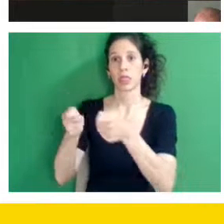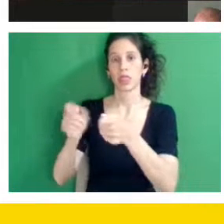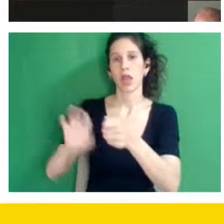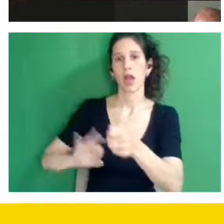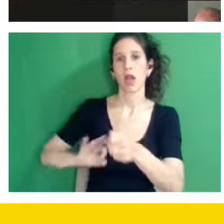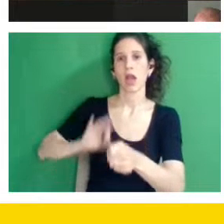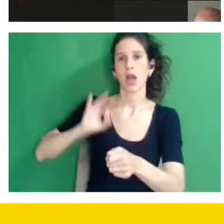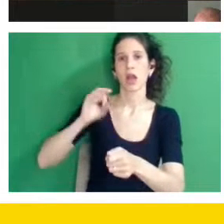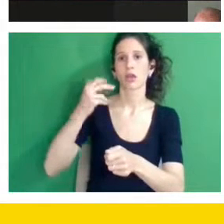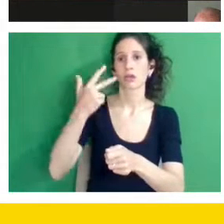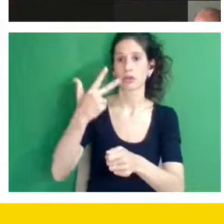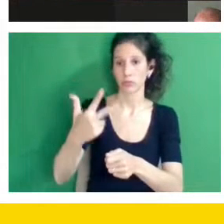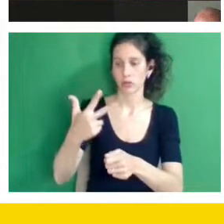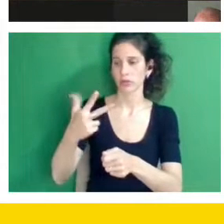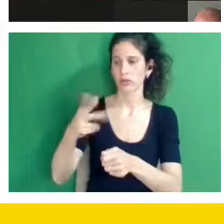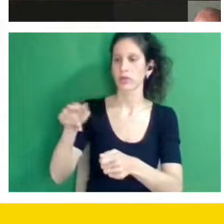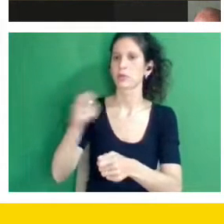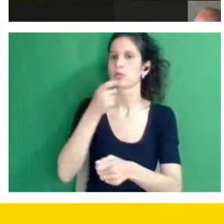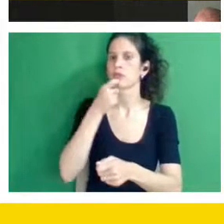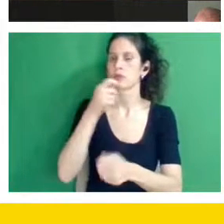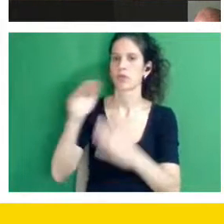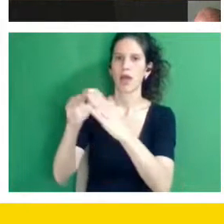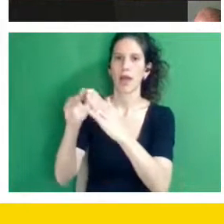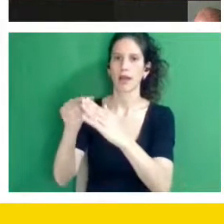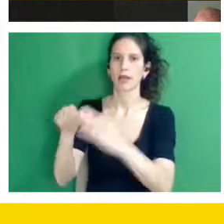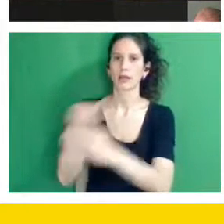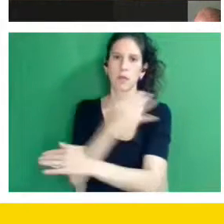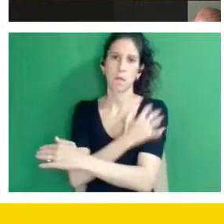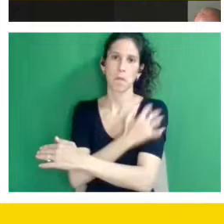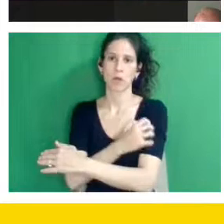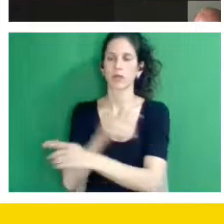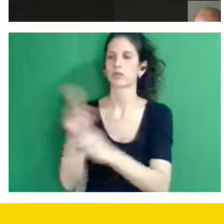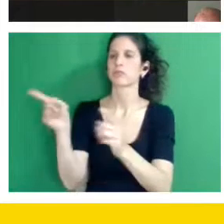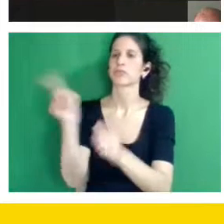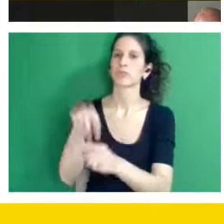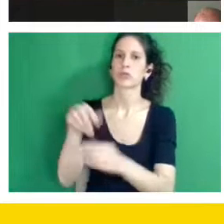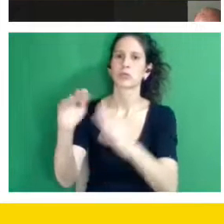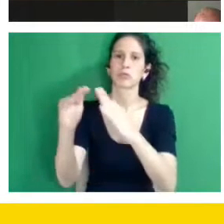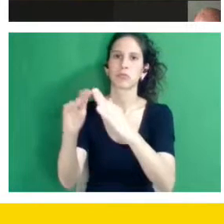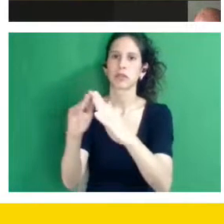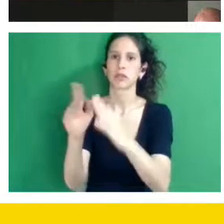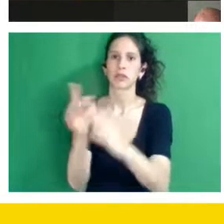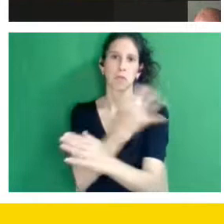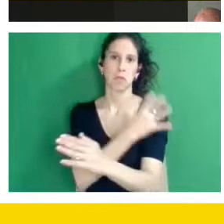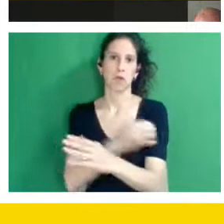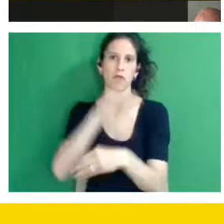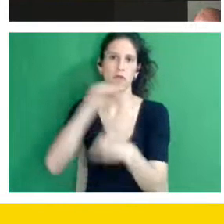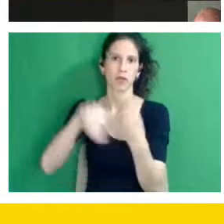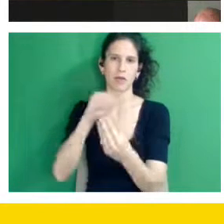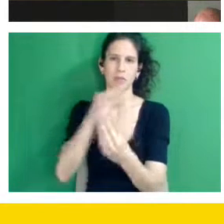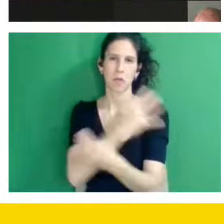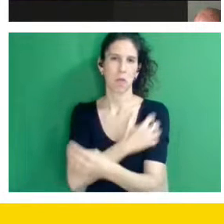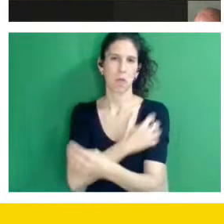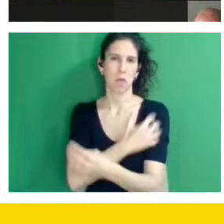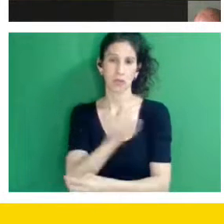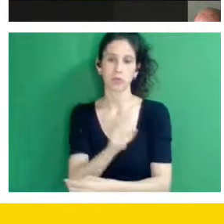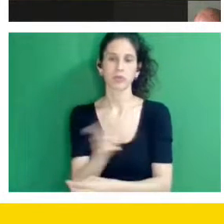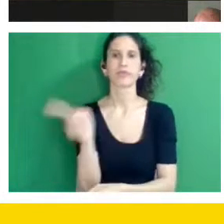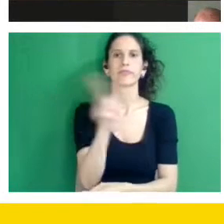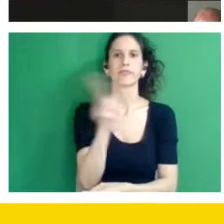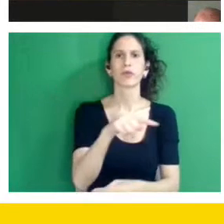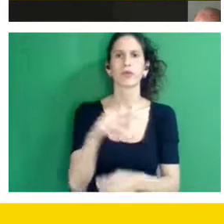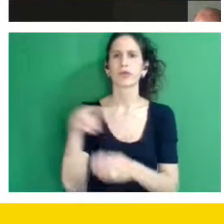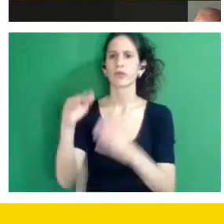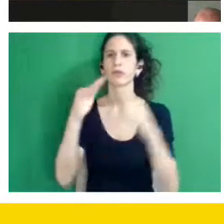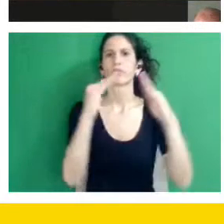socioeconómica de no pobre, pobre o pobre extremo. Para obtener beneficios o subsidios del Estado, hay que estar clasificado como